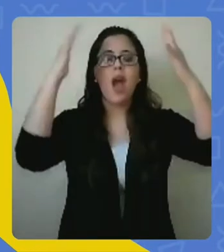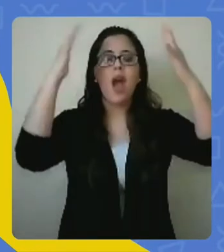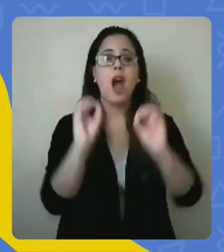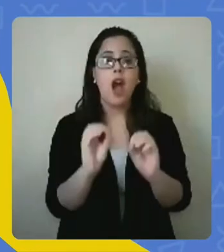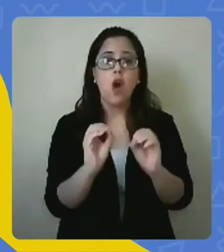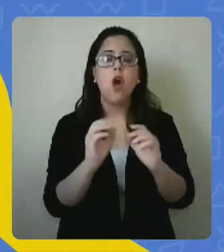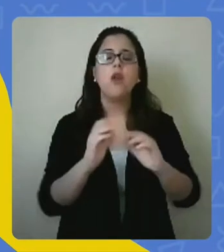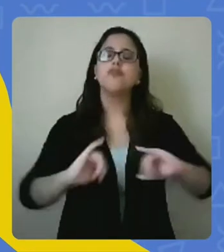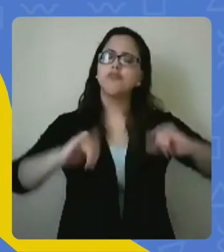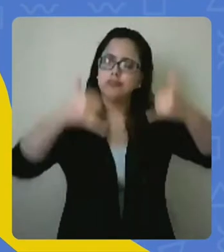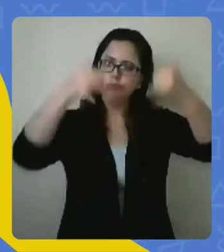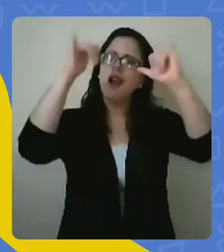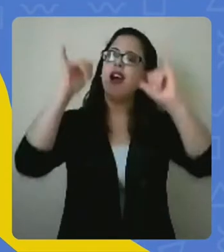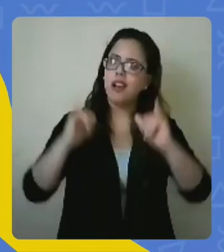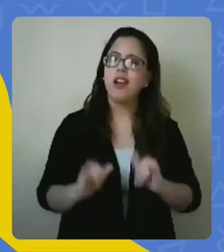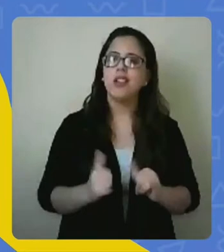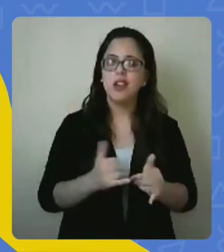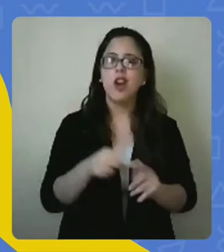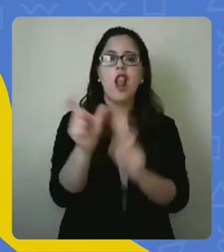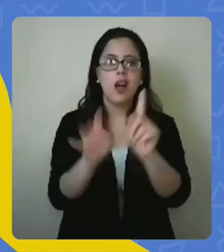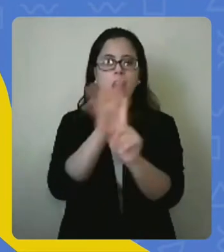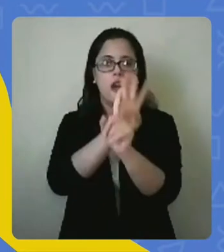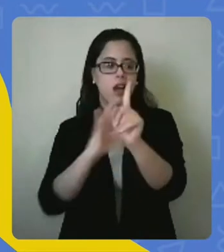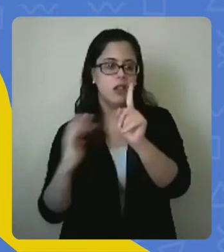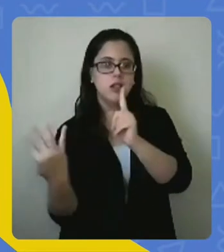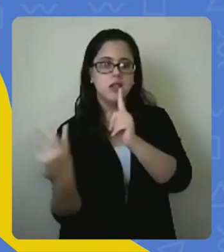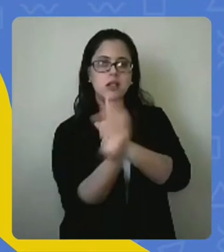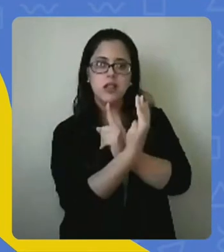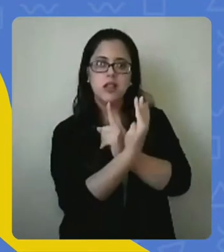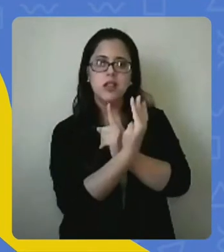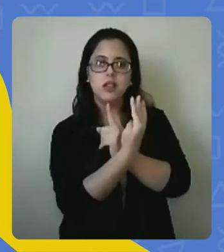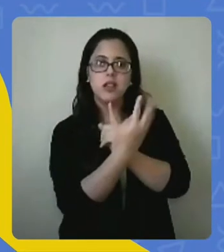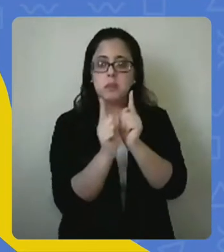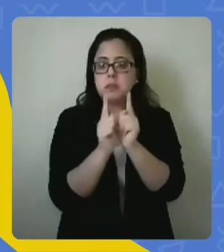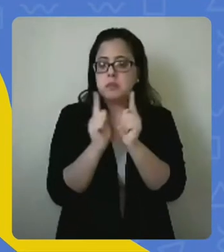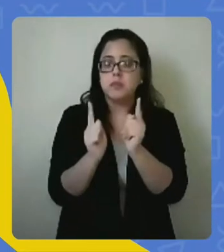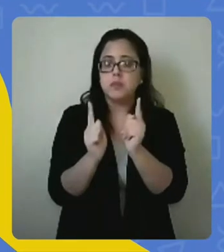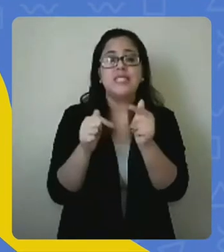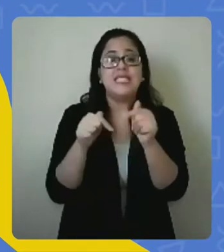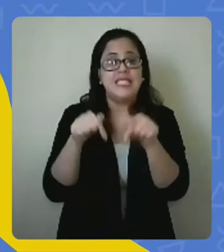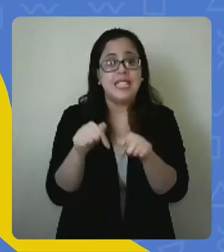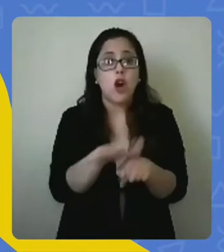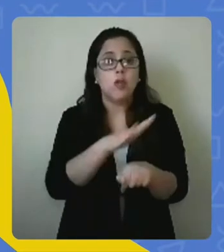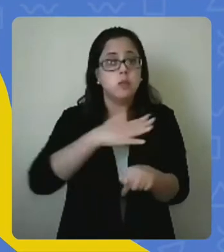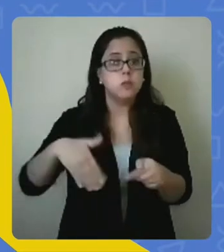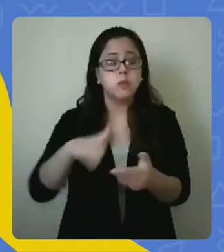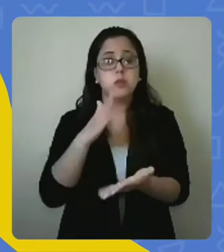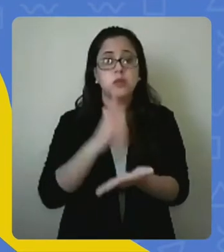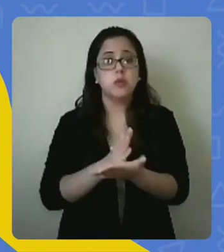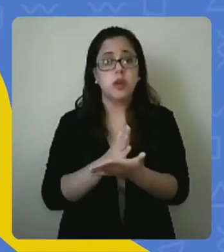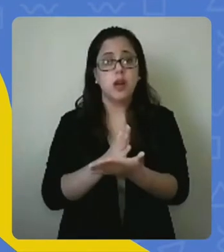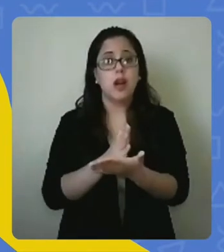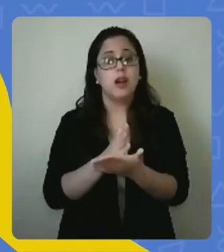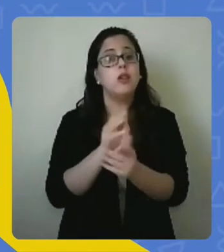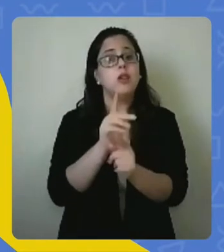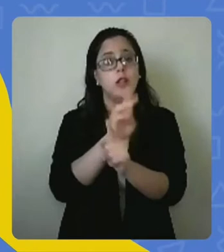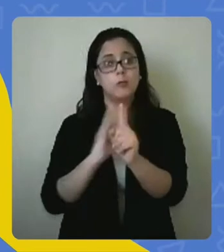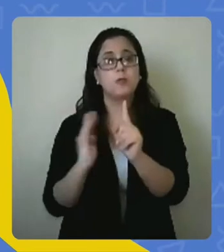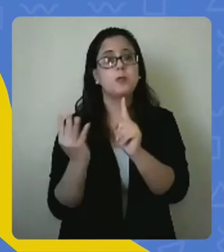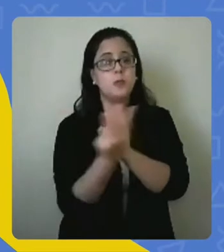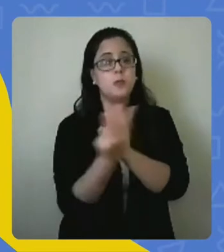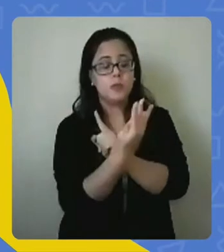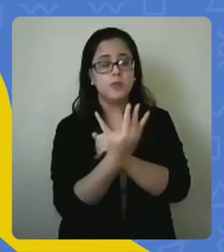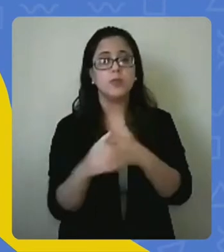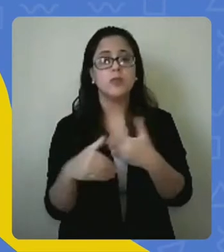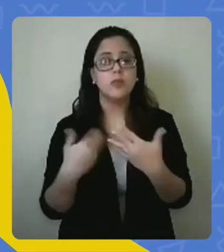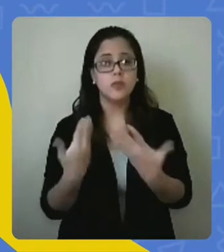gozosamente con los que tenemos alrededor, muchas veces en estos tiempos obligados a tenerlos alrededor, ¿no? Y entonces el